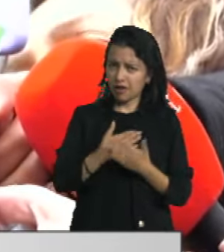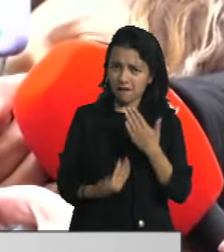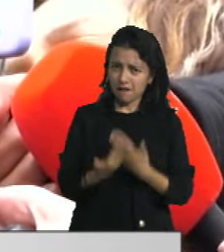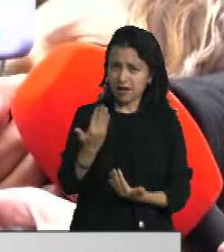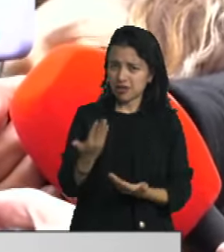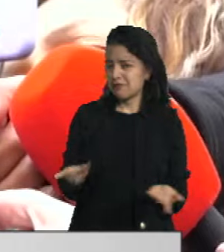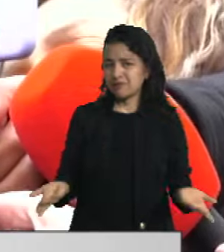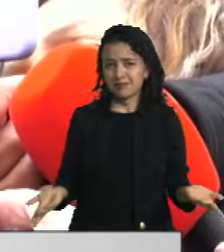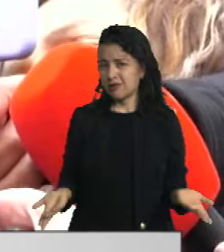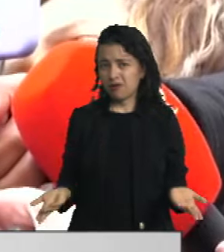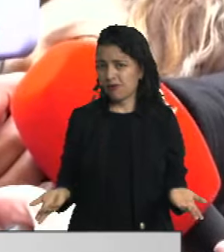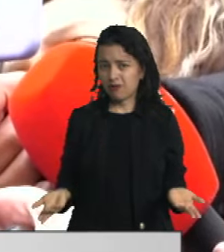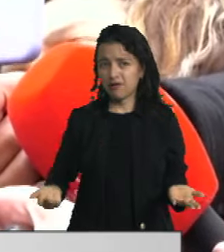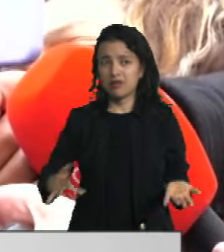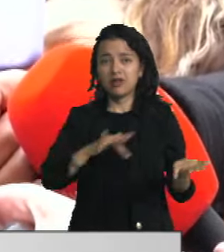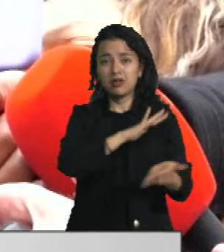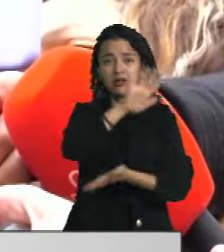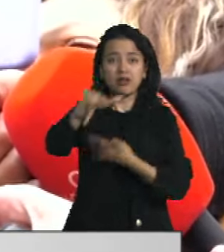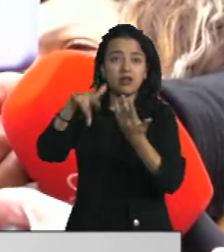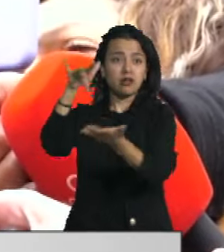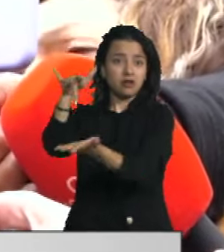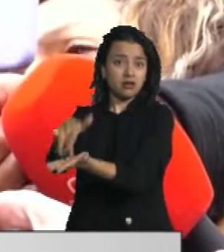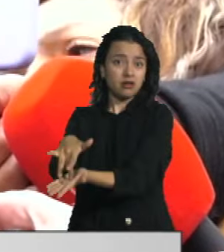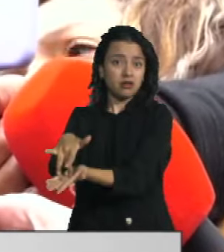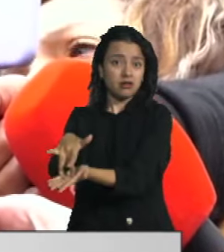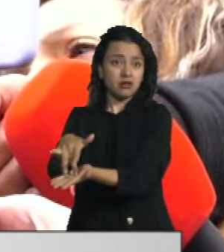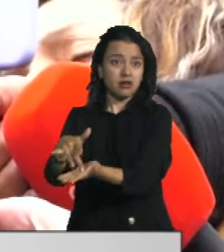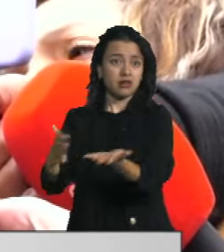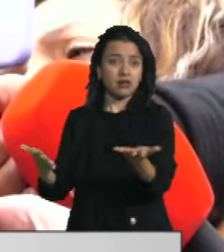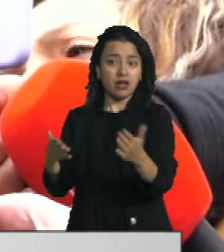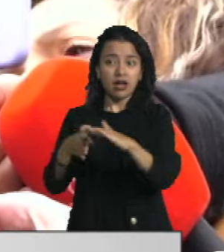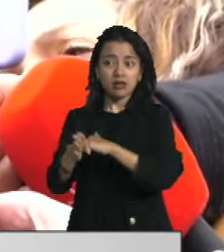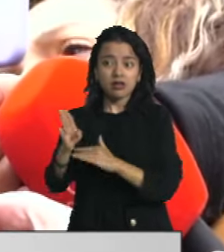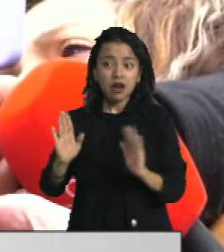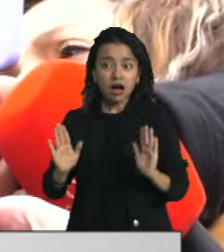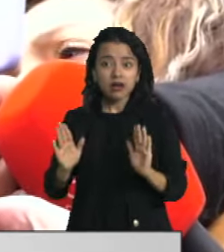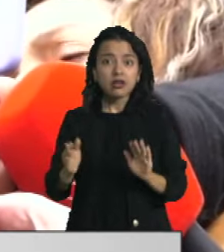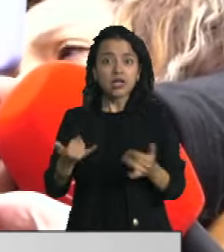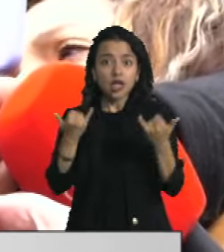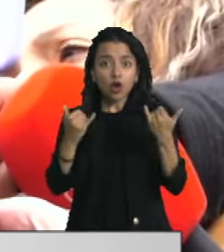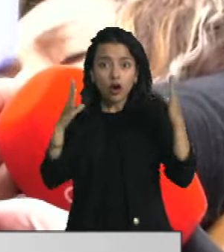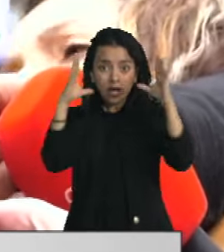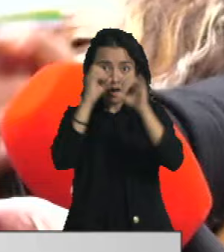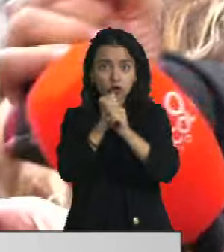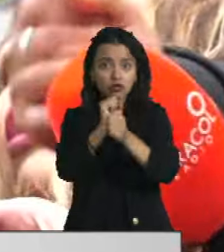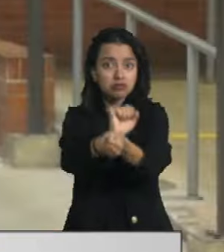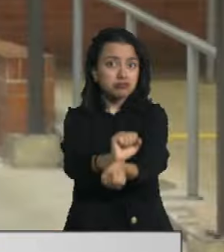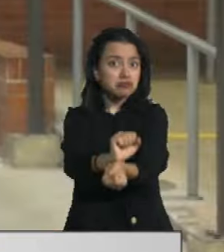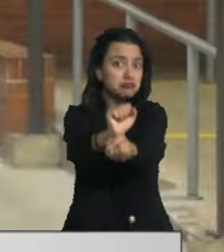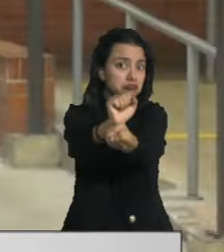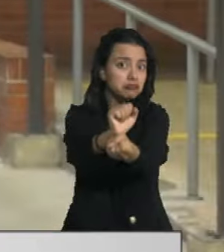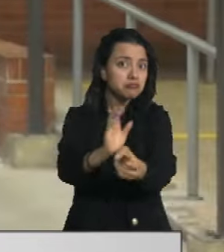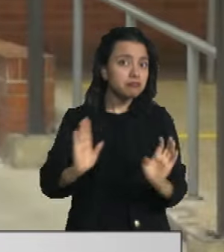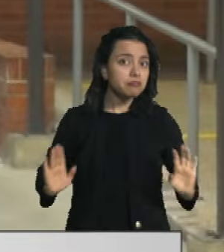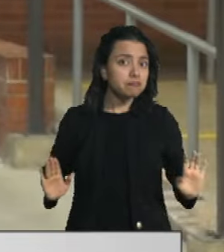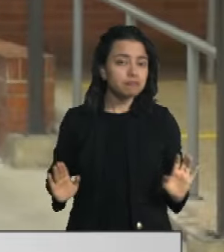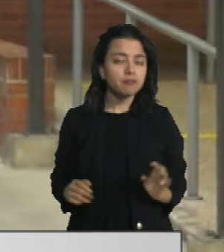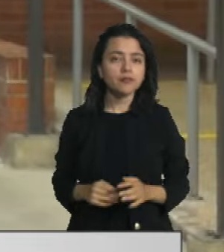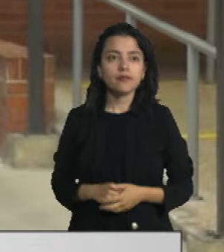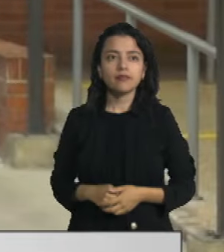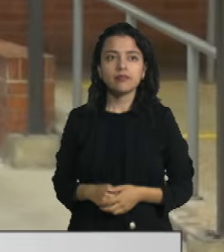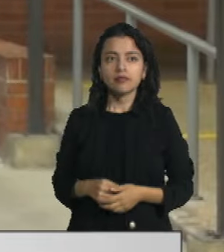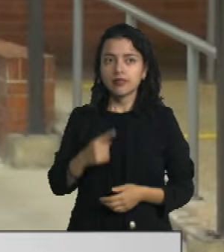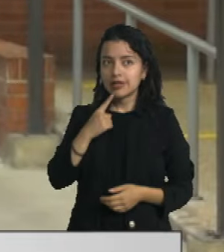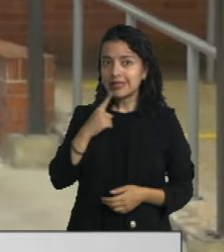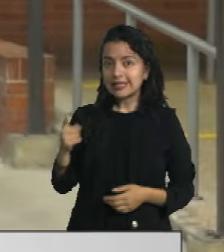Estar viniendo a un lugar a sabiendas de que esta noche pues va a estar en prisión, pero es lo mejor, así lo asumimos y aquí estaremos. No aceptarán cargos,